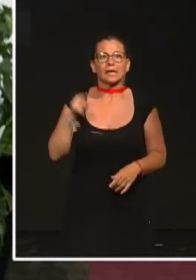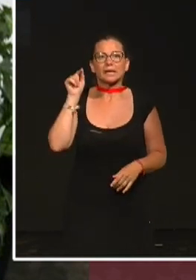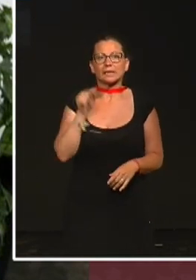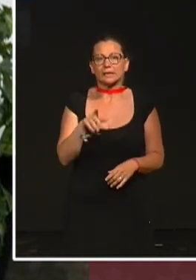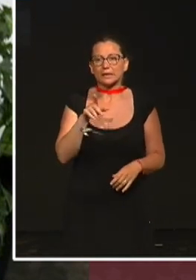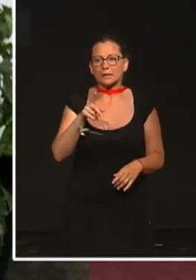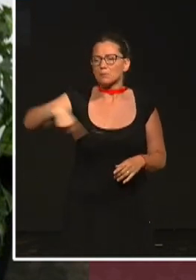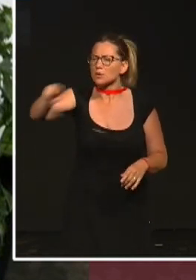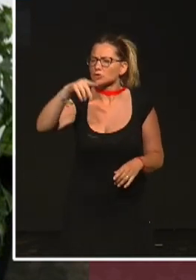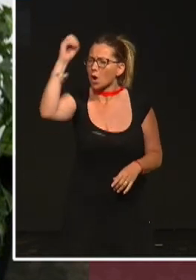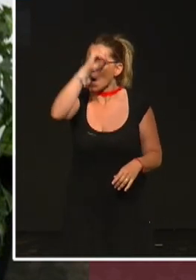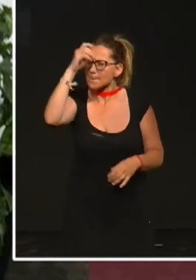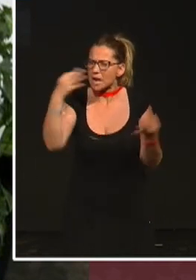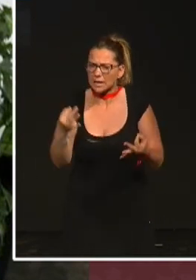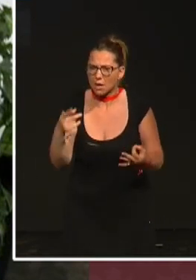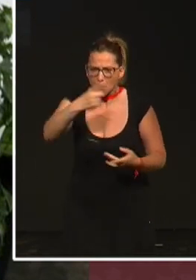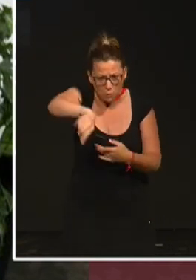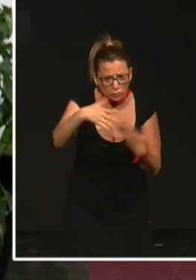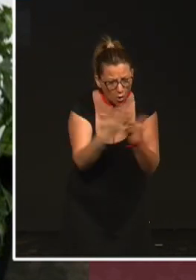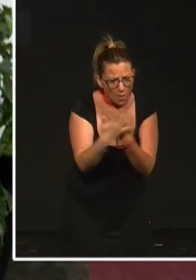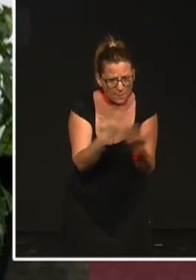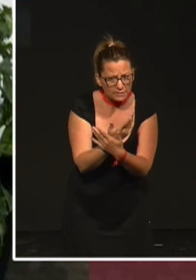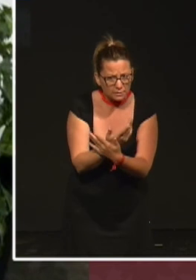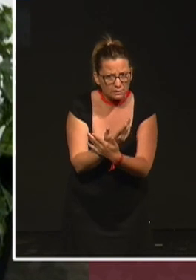¿vosotros qué opináis? ¿Os compostaréis cuando